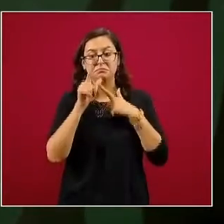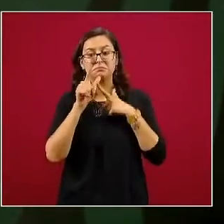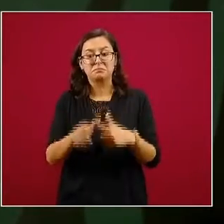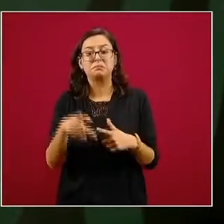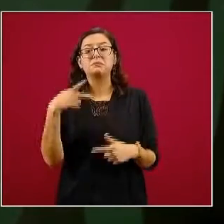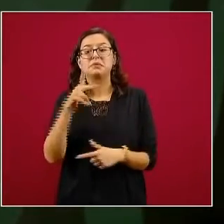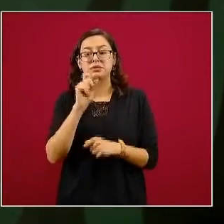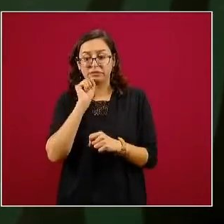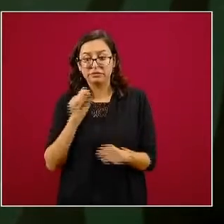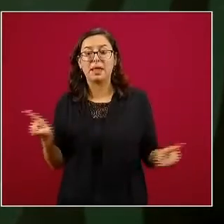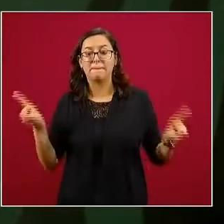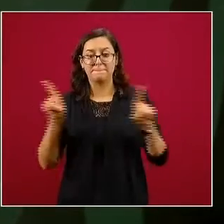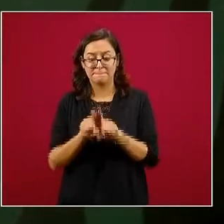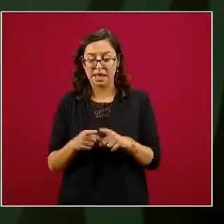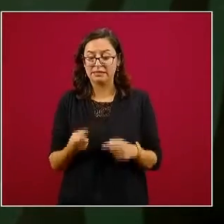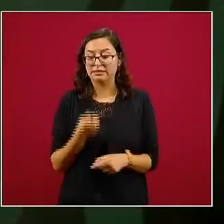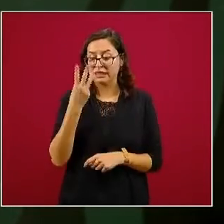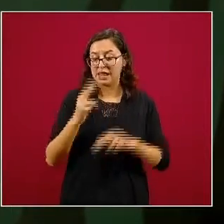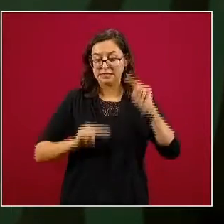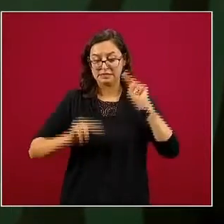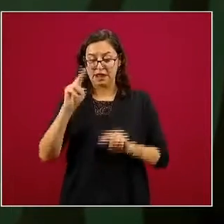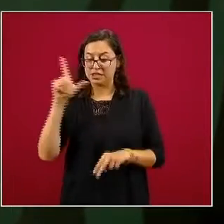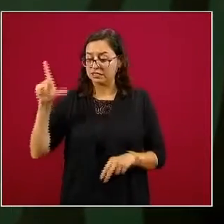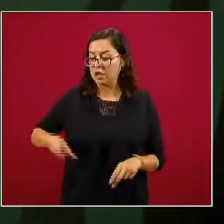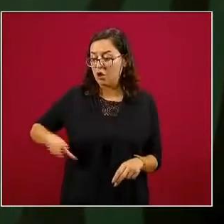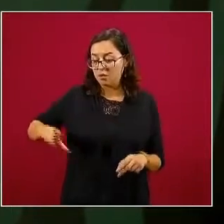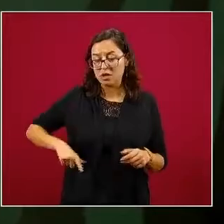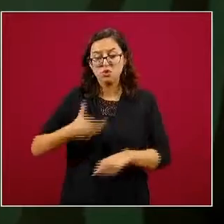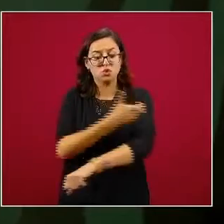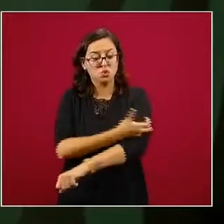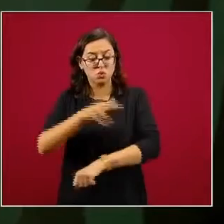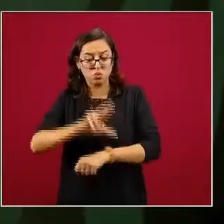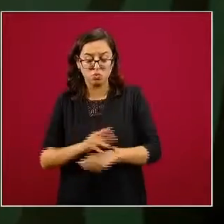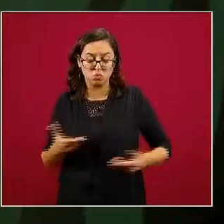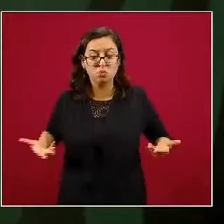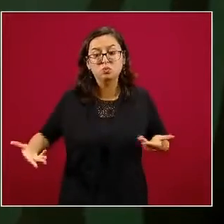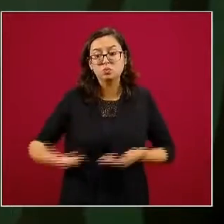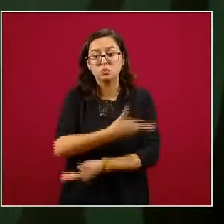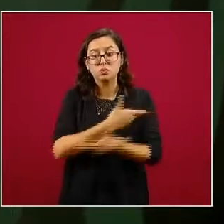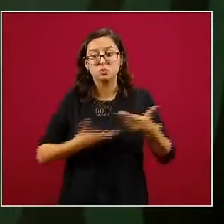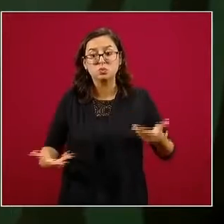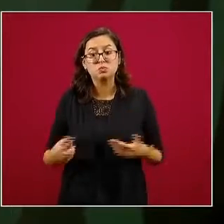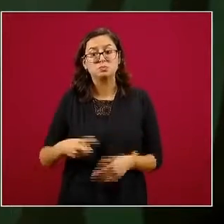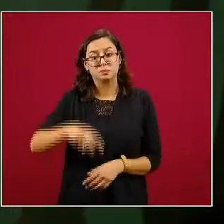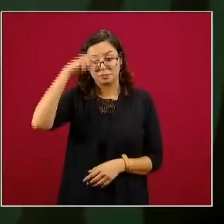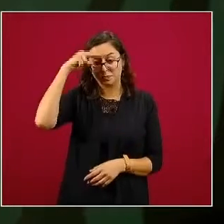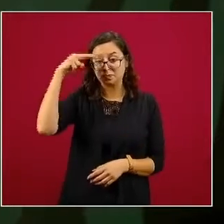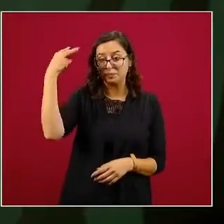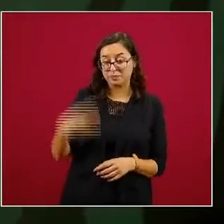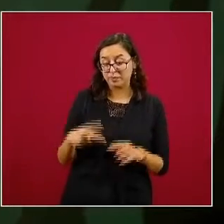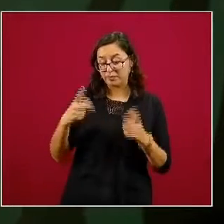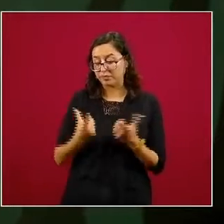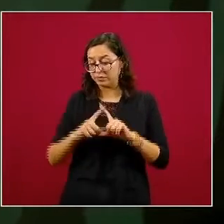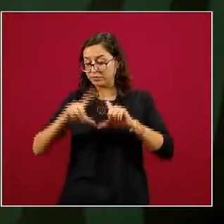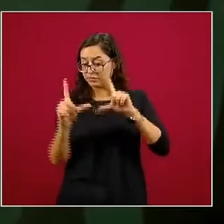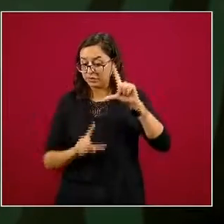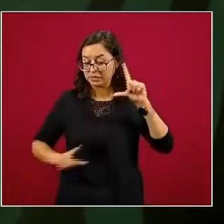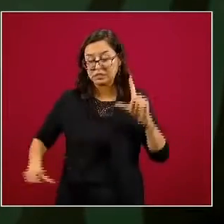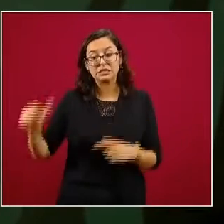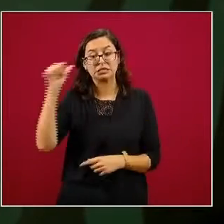la gente. En este caso, en náhuatl y en totonaco, son cerca de 45,000 perifoneos,